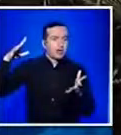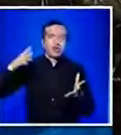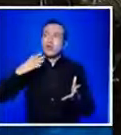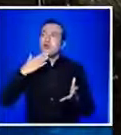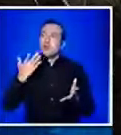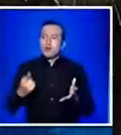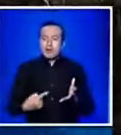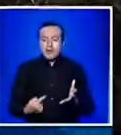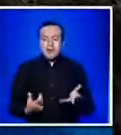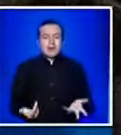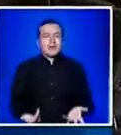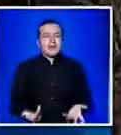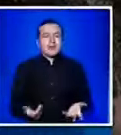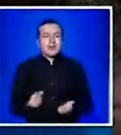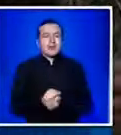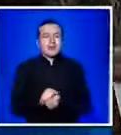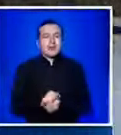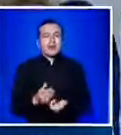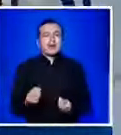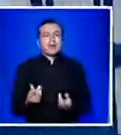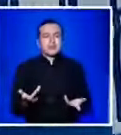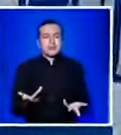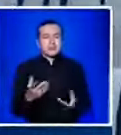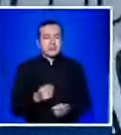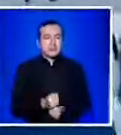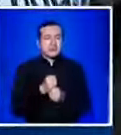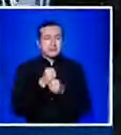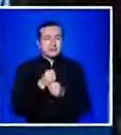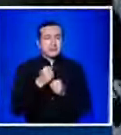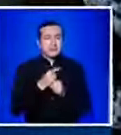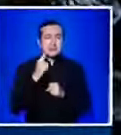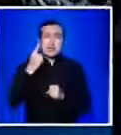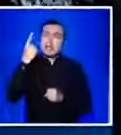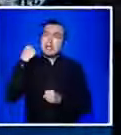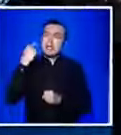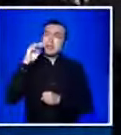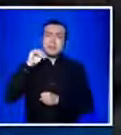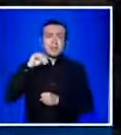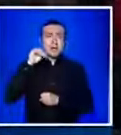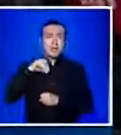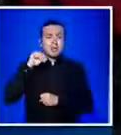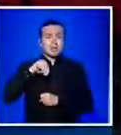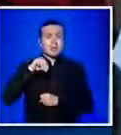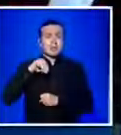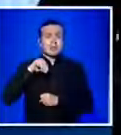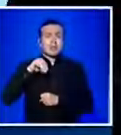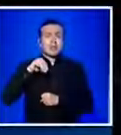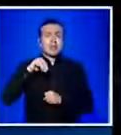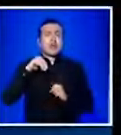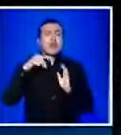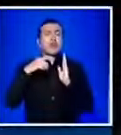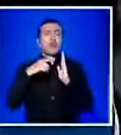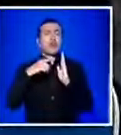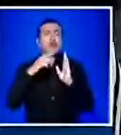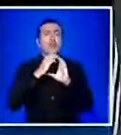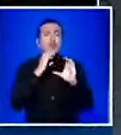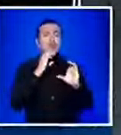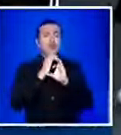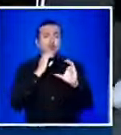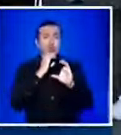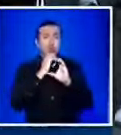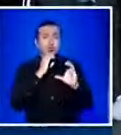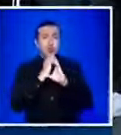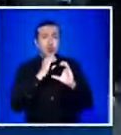injusto. Y la seguridad, la otra semana, el día martes, asaltaron a la cooperativa Cotocollao, que para junto a mí, a la San